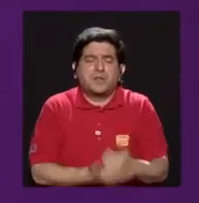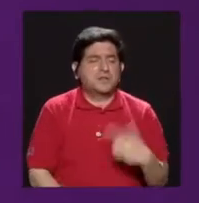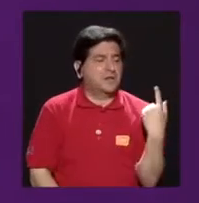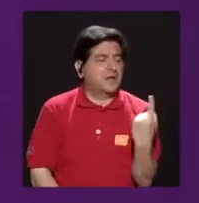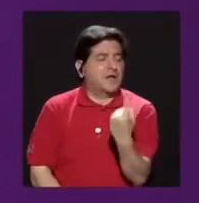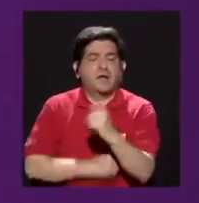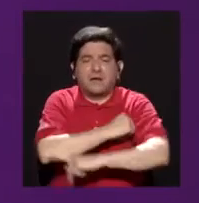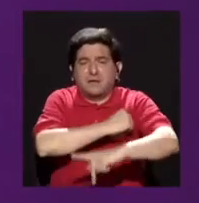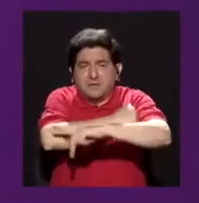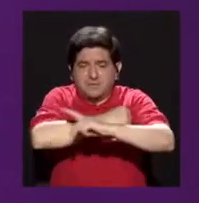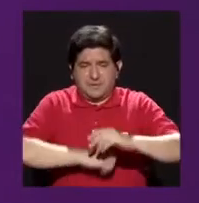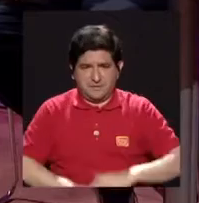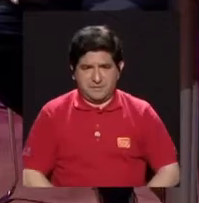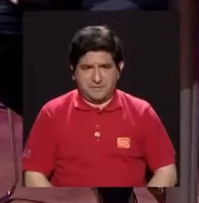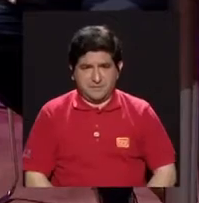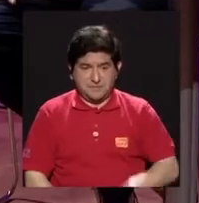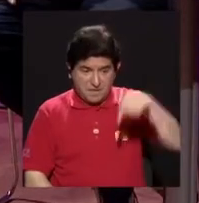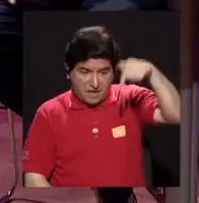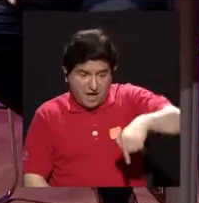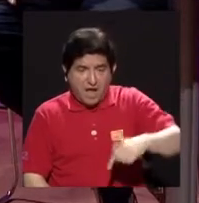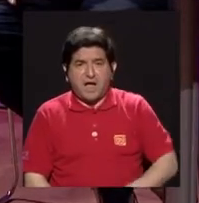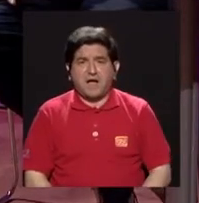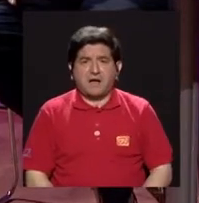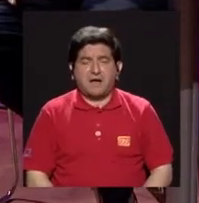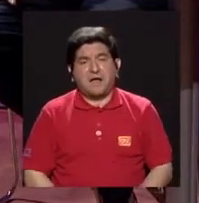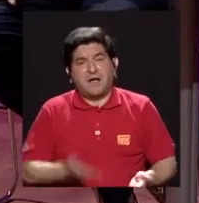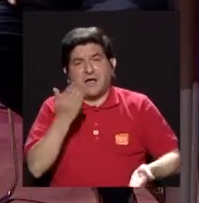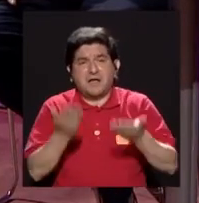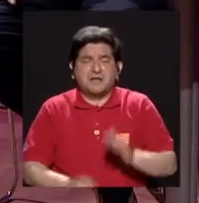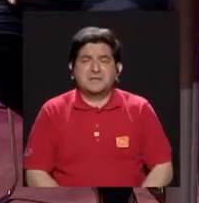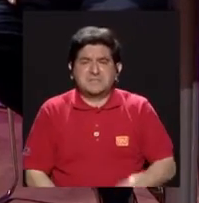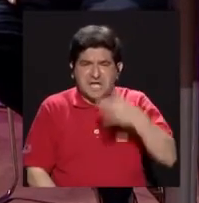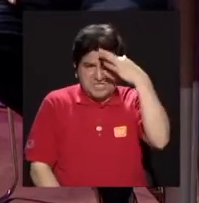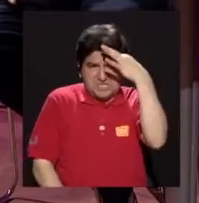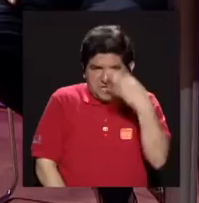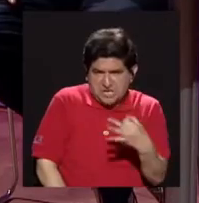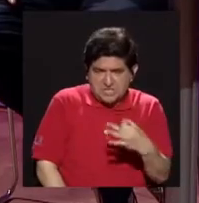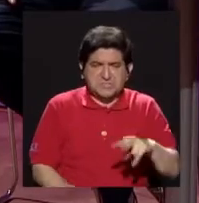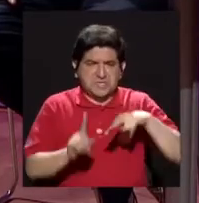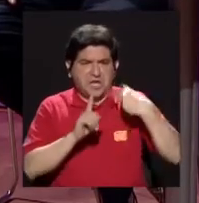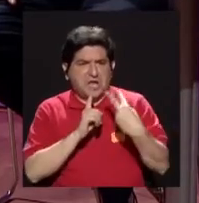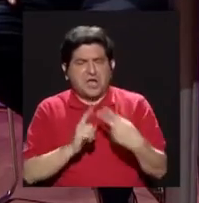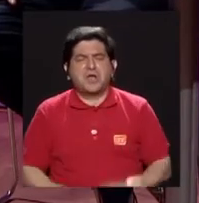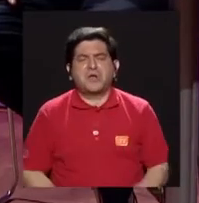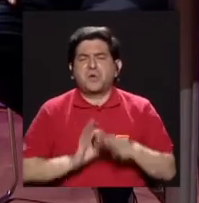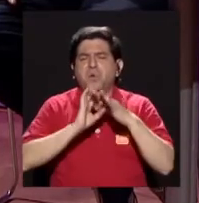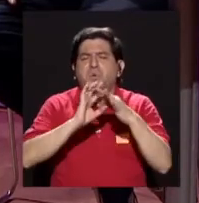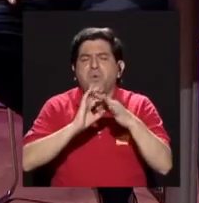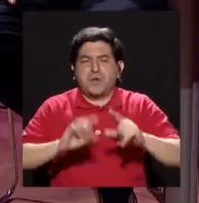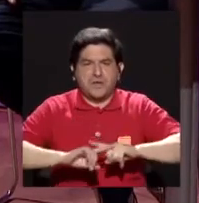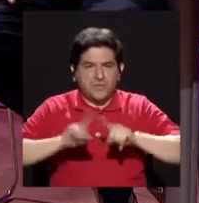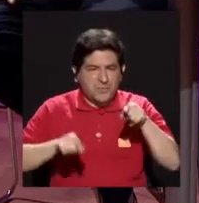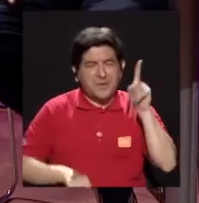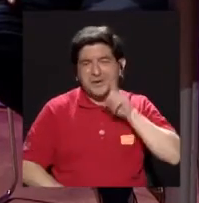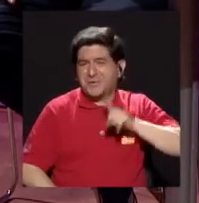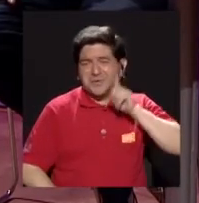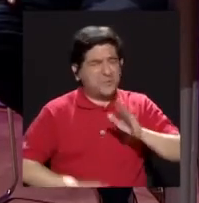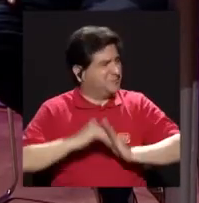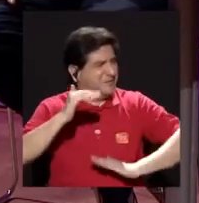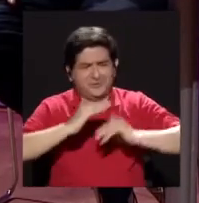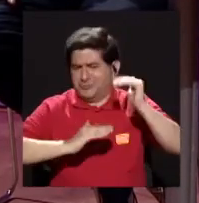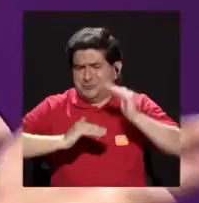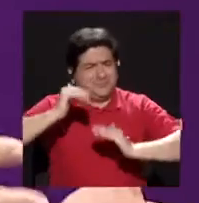países. El hecho, digamos, de que aquí hay una unicidad, digamos, de criterios y de perspectivas, pero la verdad es que ese es un mito